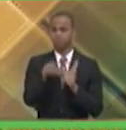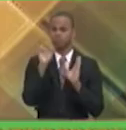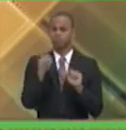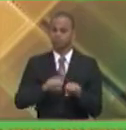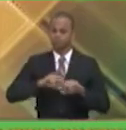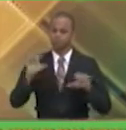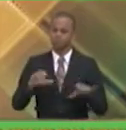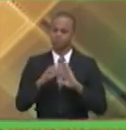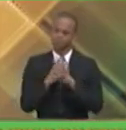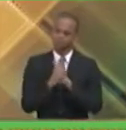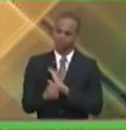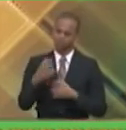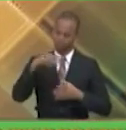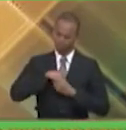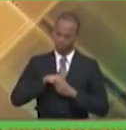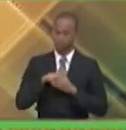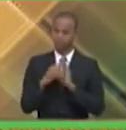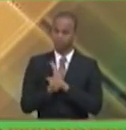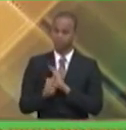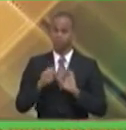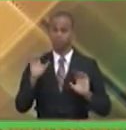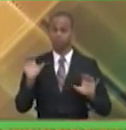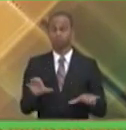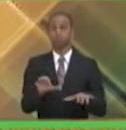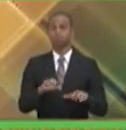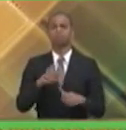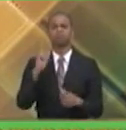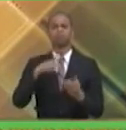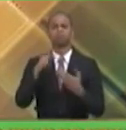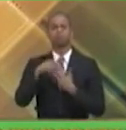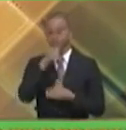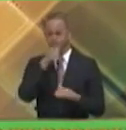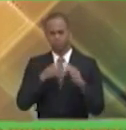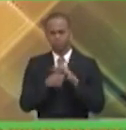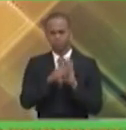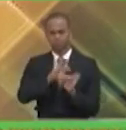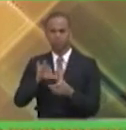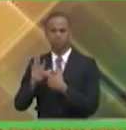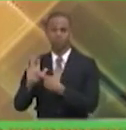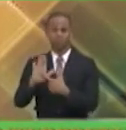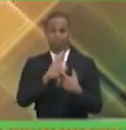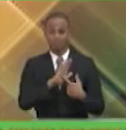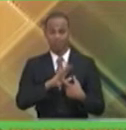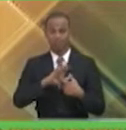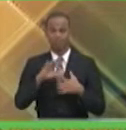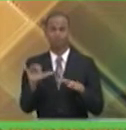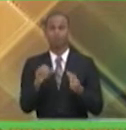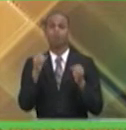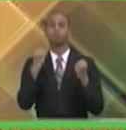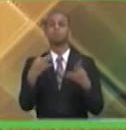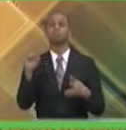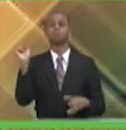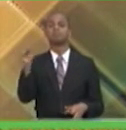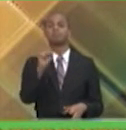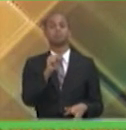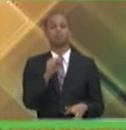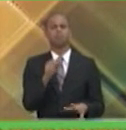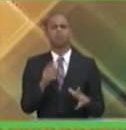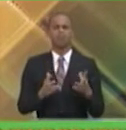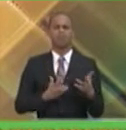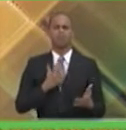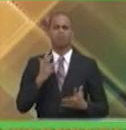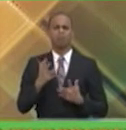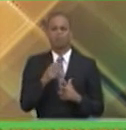desarrollar ese talento escondido. Hubo un programa saliendo del escondite donde muchos no salían, o